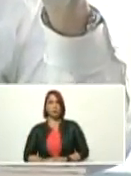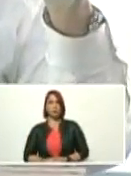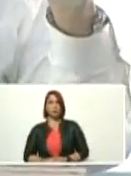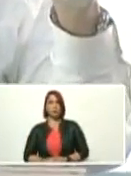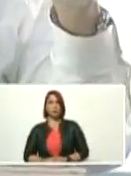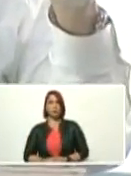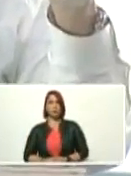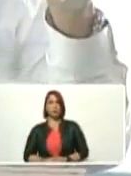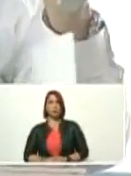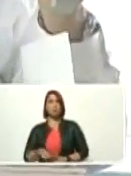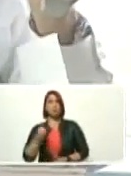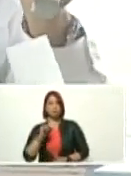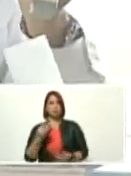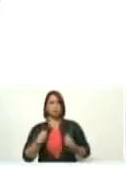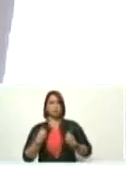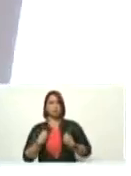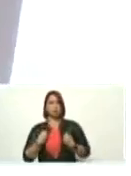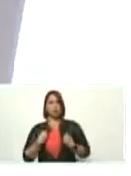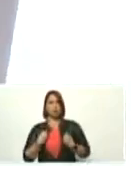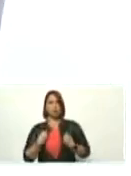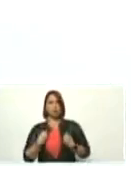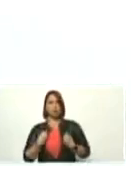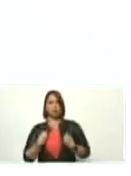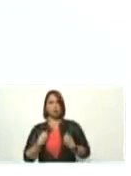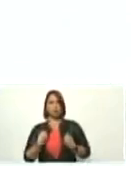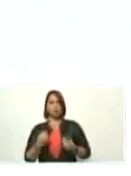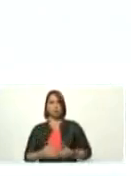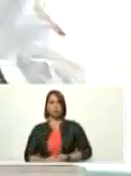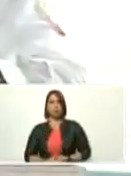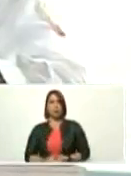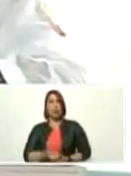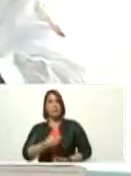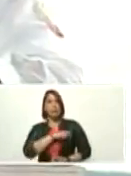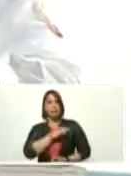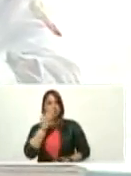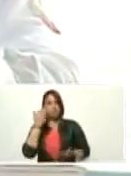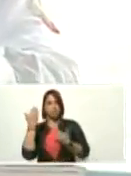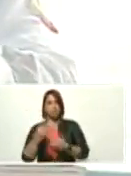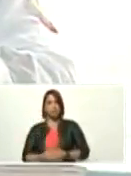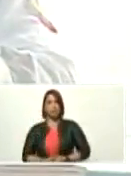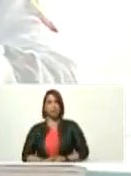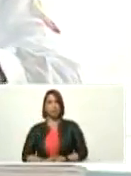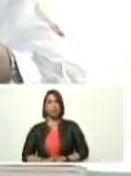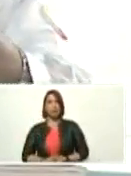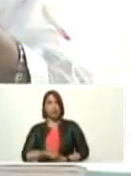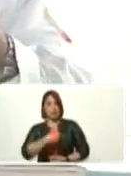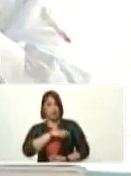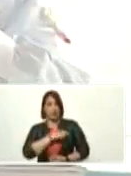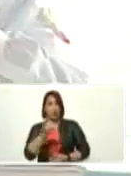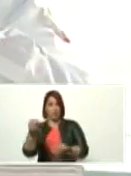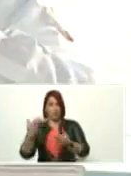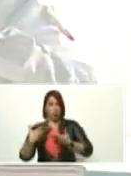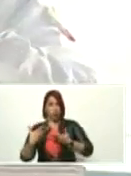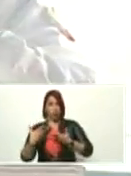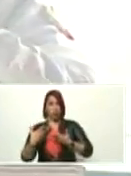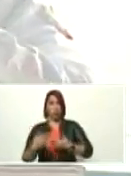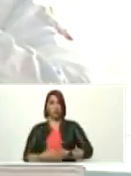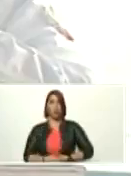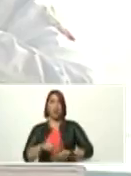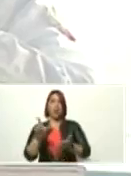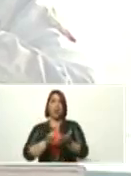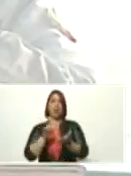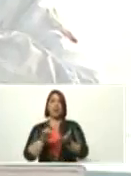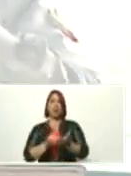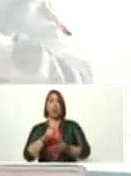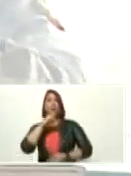su tierra hermosa de Galicia. Y desde Galicia, Farruko me envía un trabajo